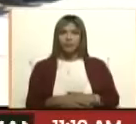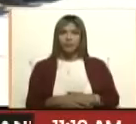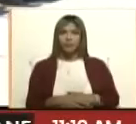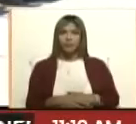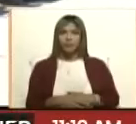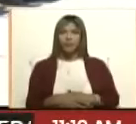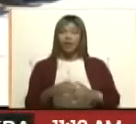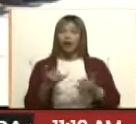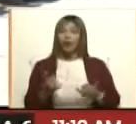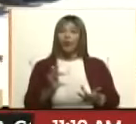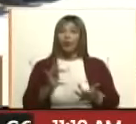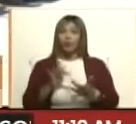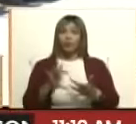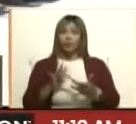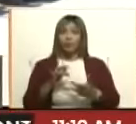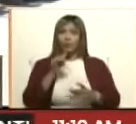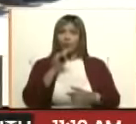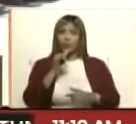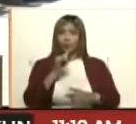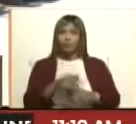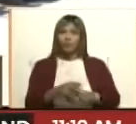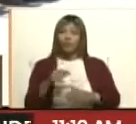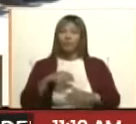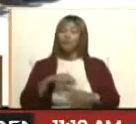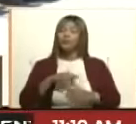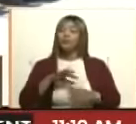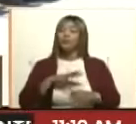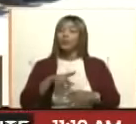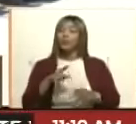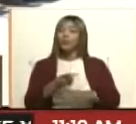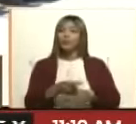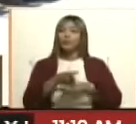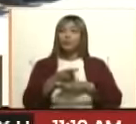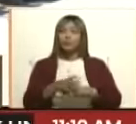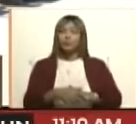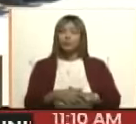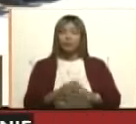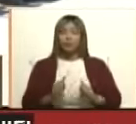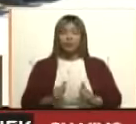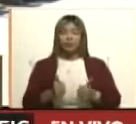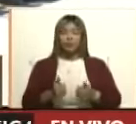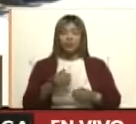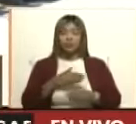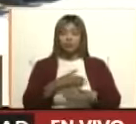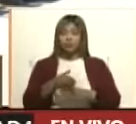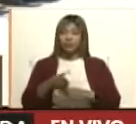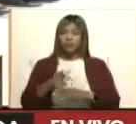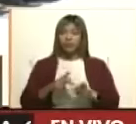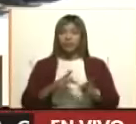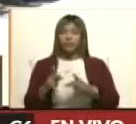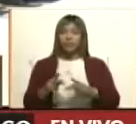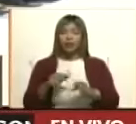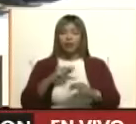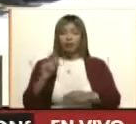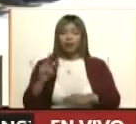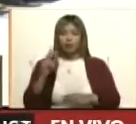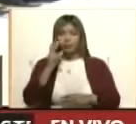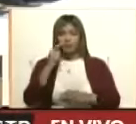Así es, a esta hora establecemos el contacto informativo desde el Paseo Monumental Los Próceres, donde se da inicio el despliegue del Plan República. Escuchemos de